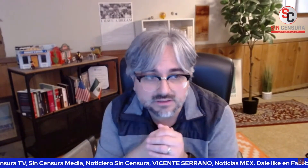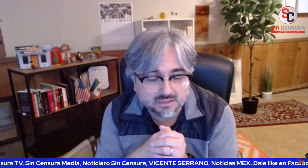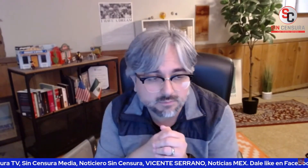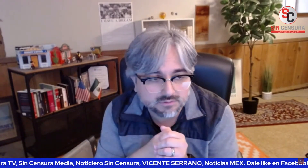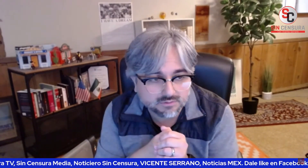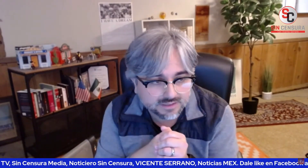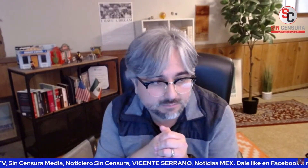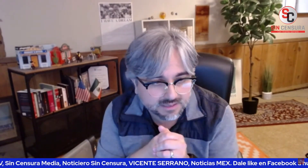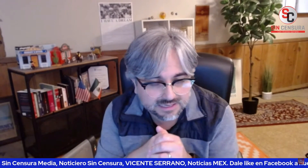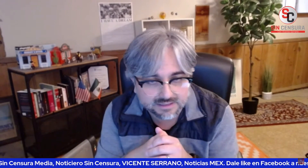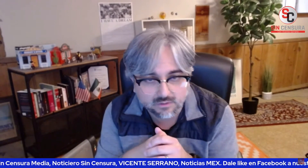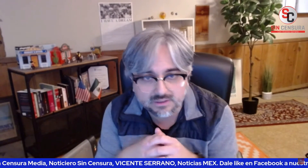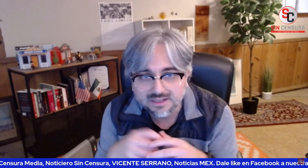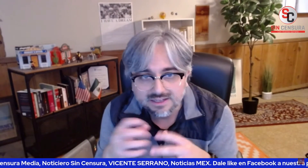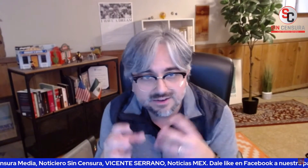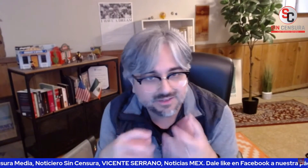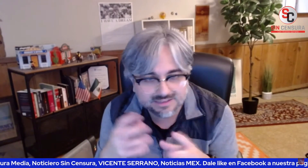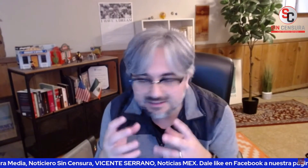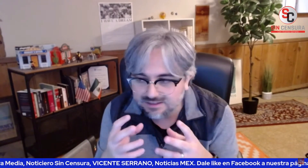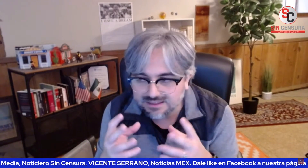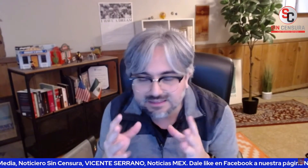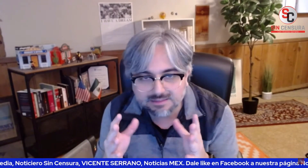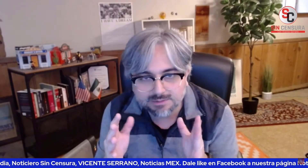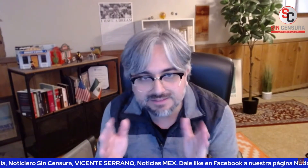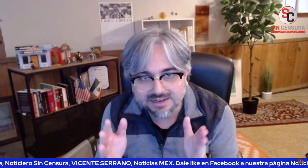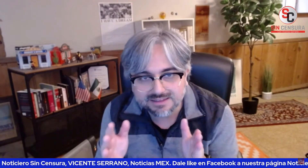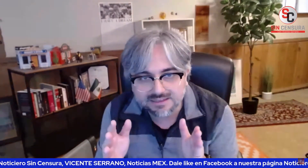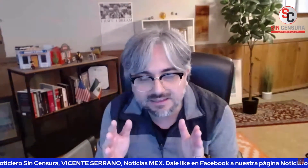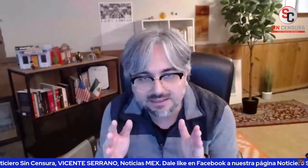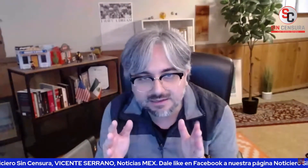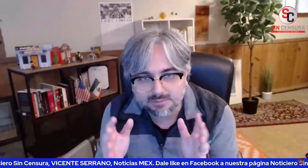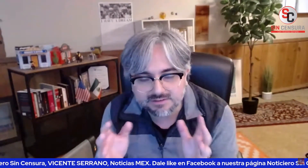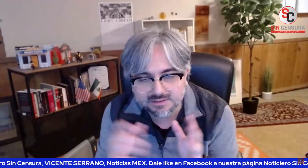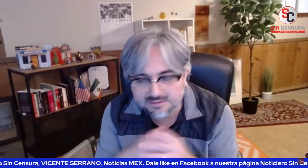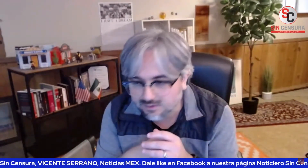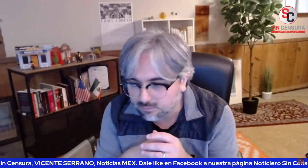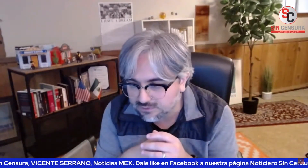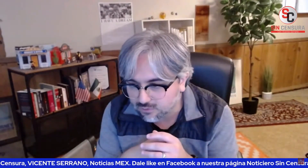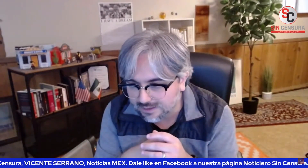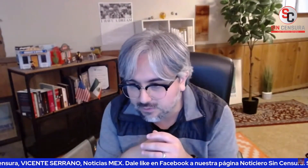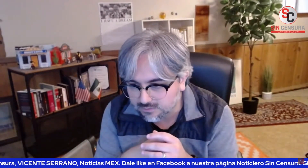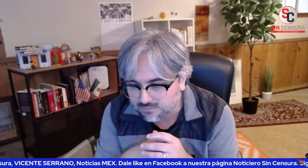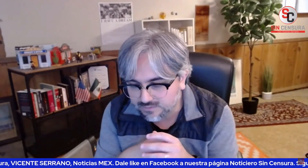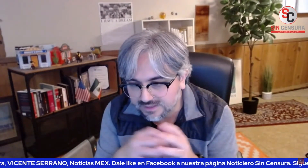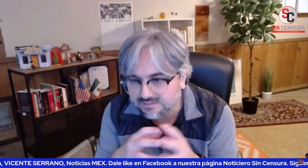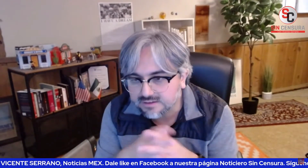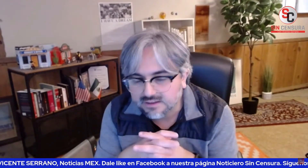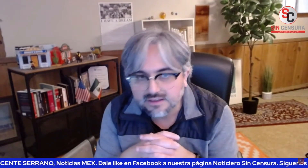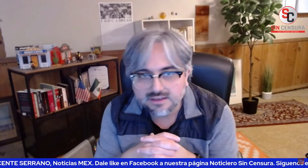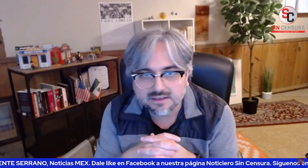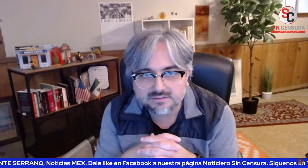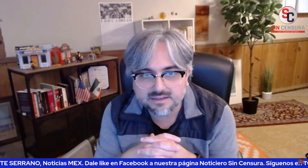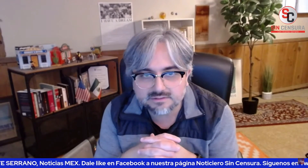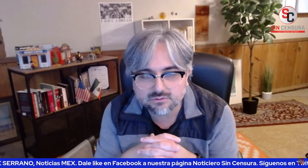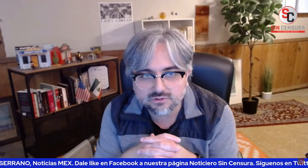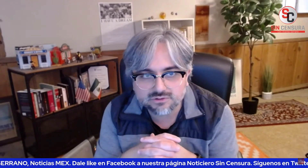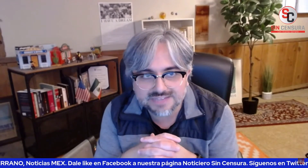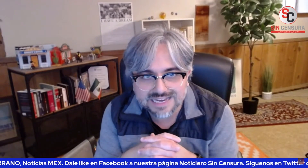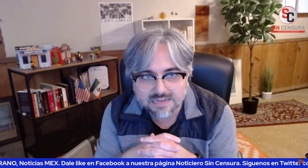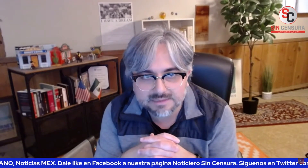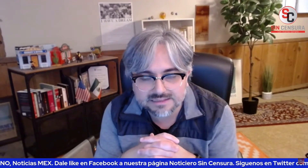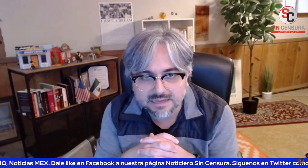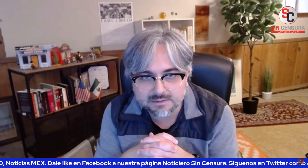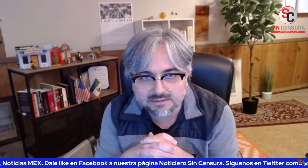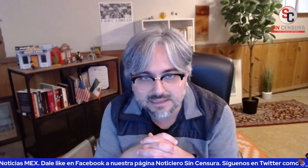estalló en tiempos de Felipe Calderón? Lo que trata de plantear aquí el presidente López Obrador es esta situación